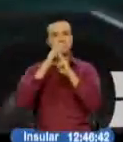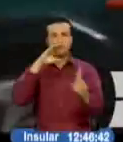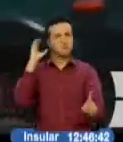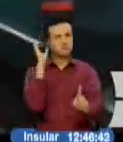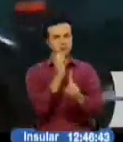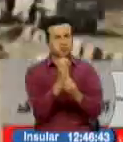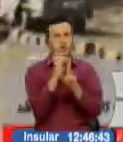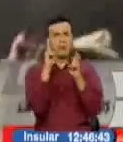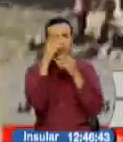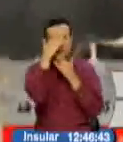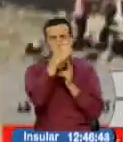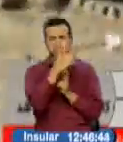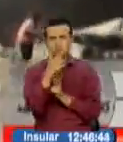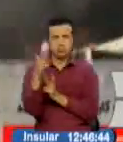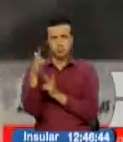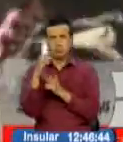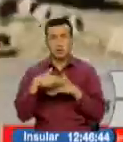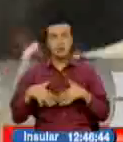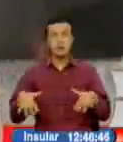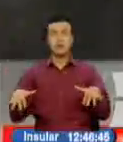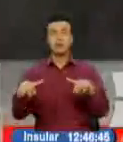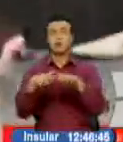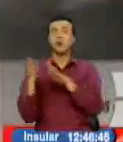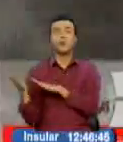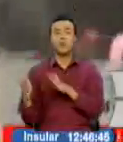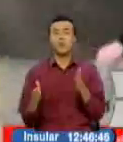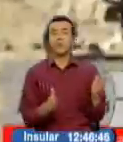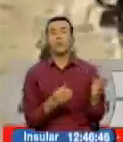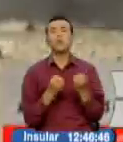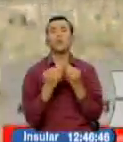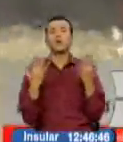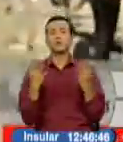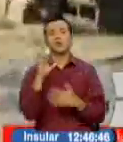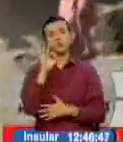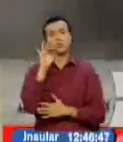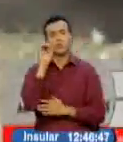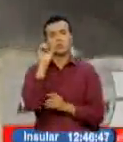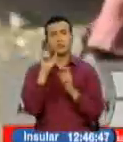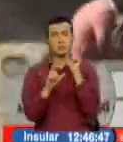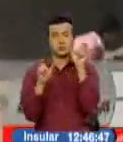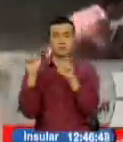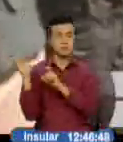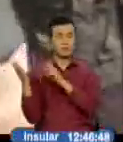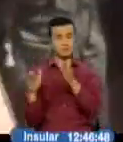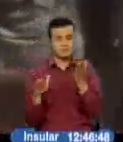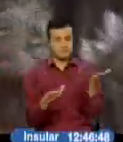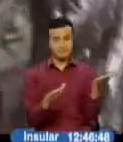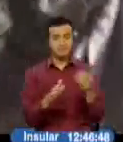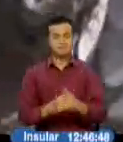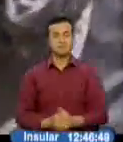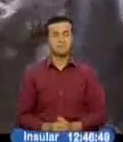atentado terrorista en Kabul, Afganistán, que deja hasta el momento 90 personas muertas.